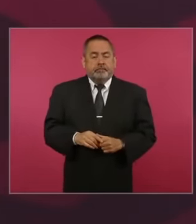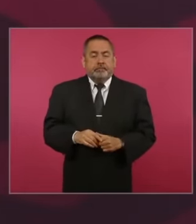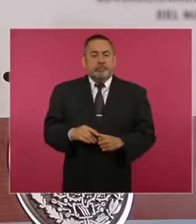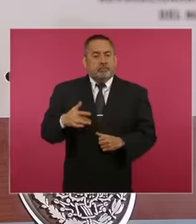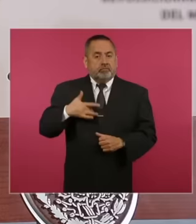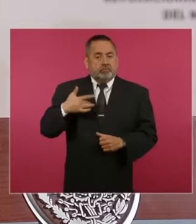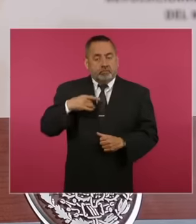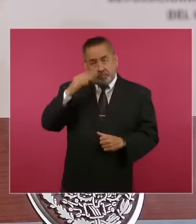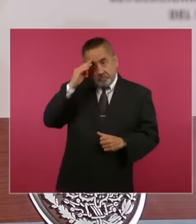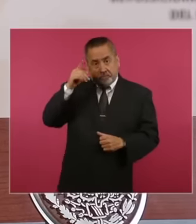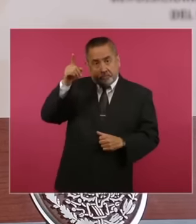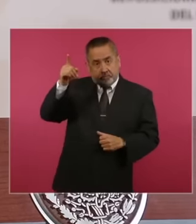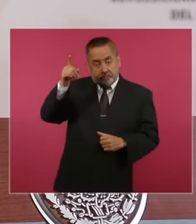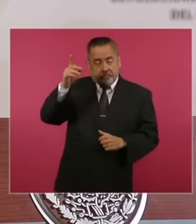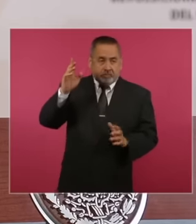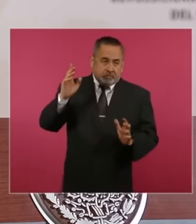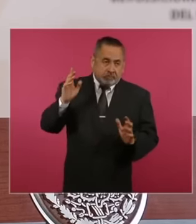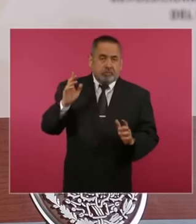pertinente